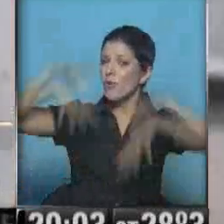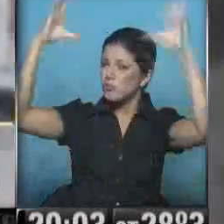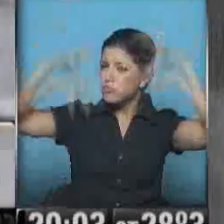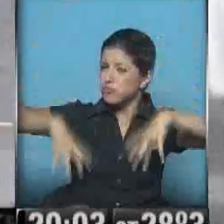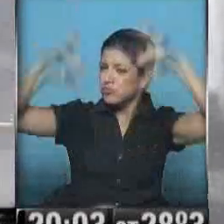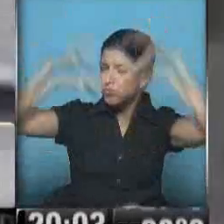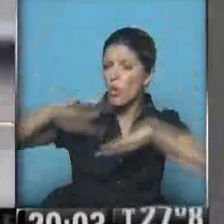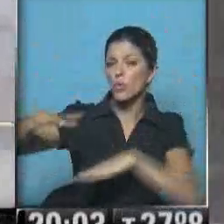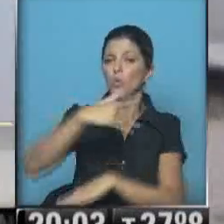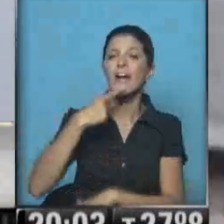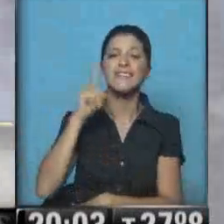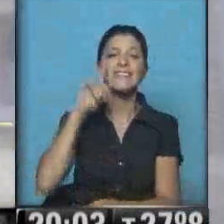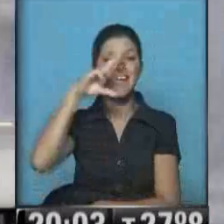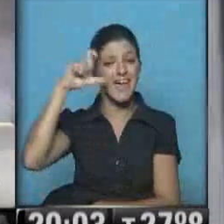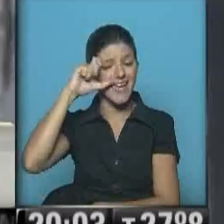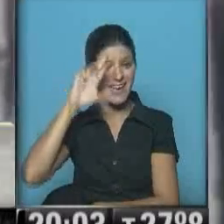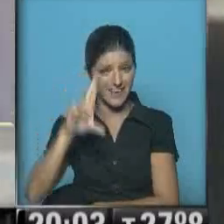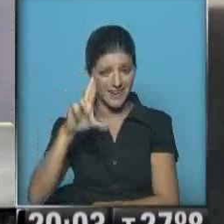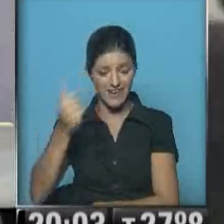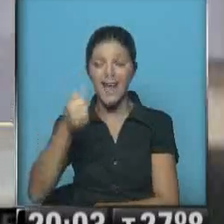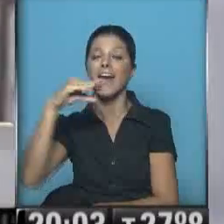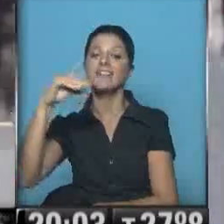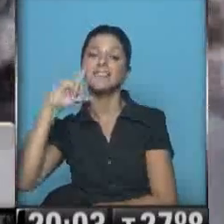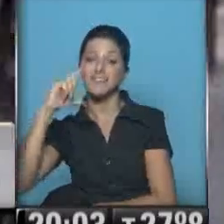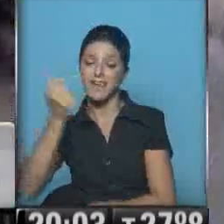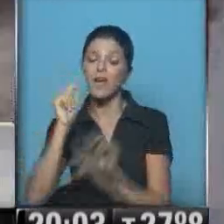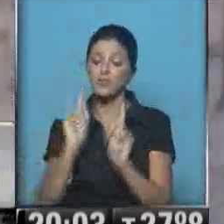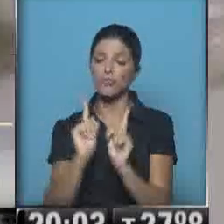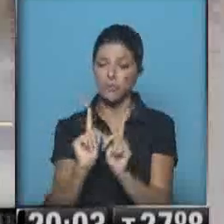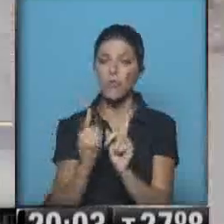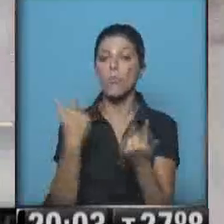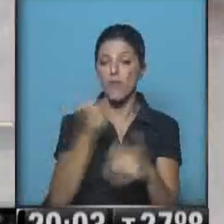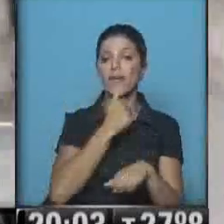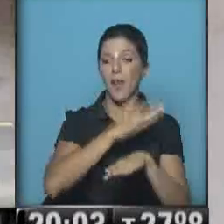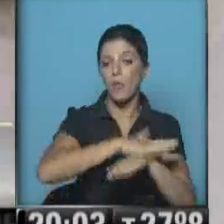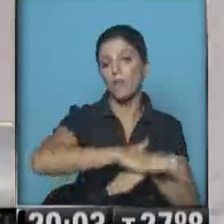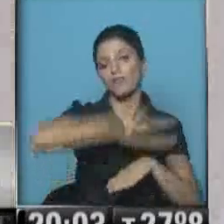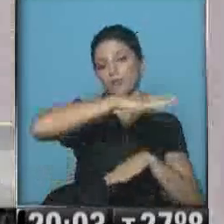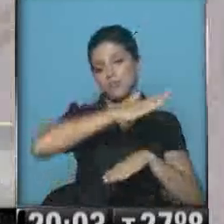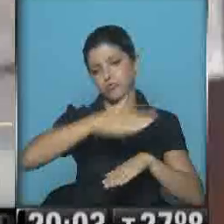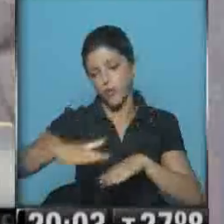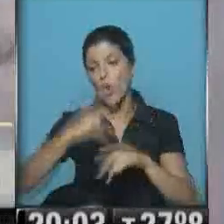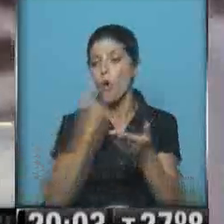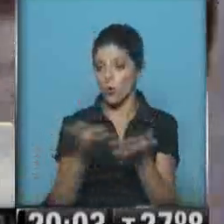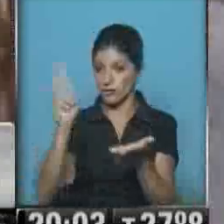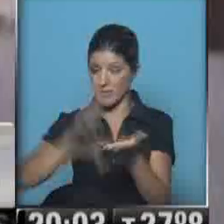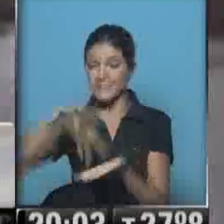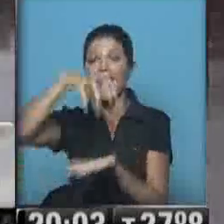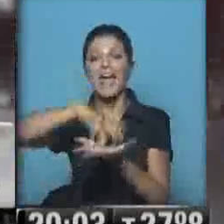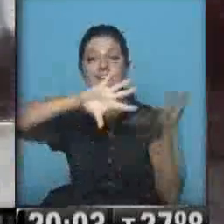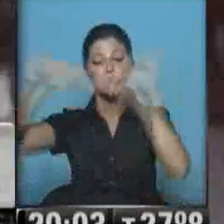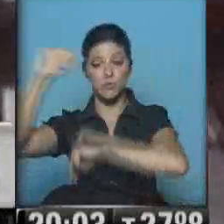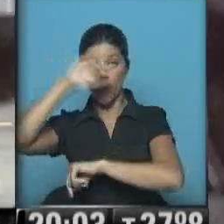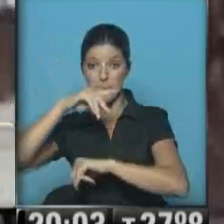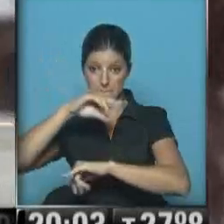región de Sierras Chicas aumentó el riesgo también de nuevas crecidas. El Servicio Meteorológico Nacional lanzó una